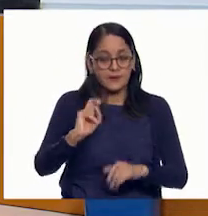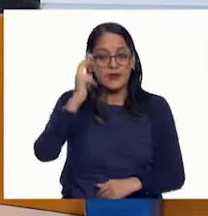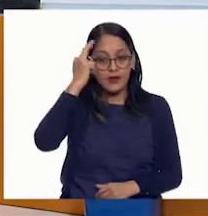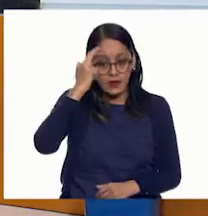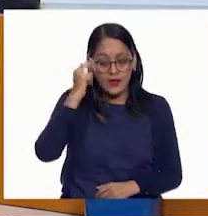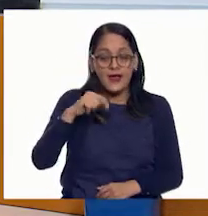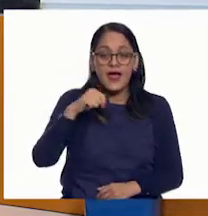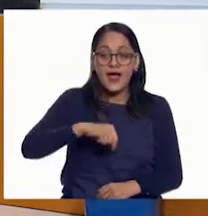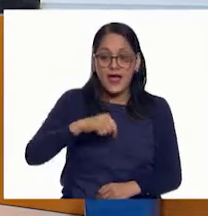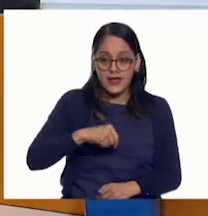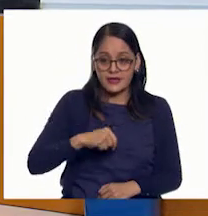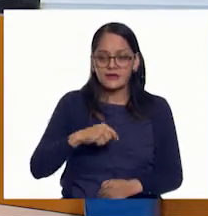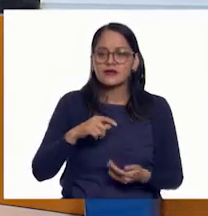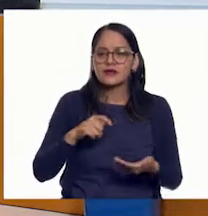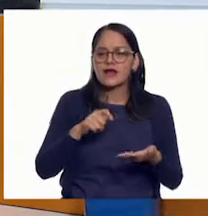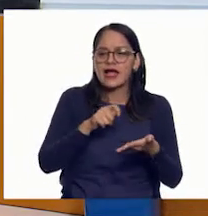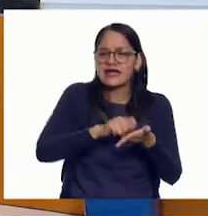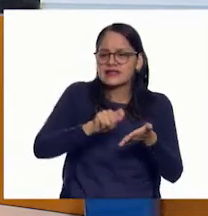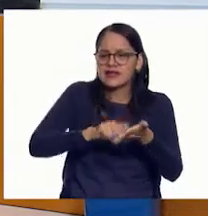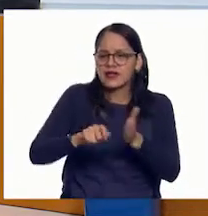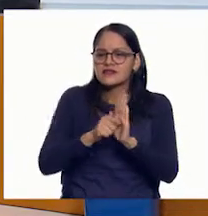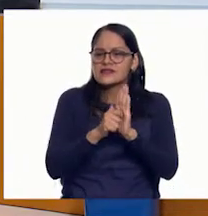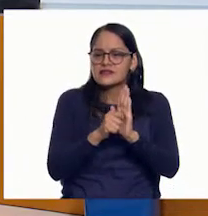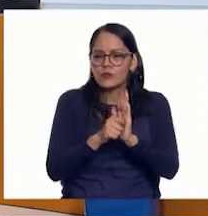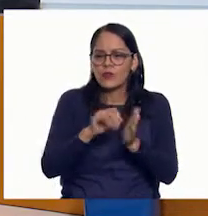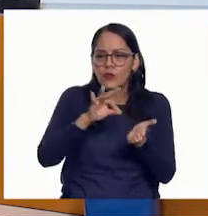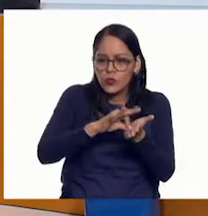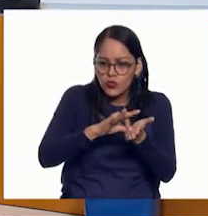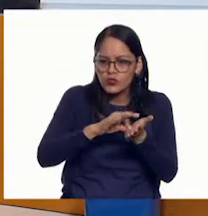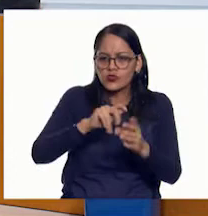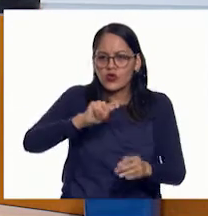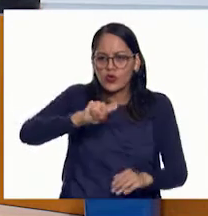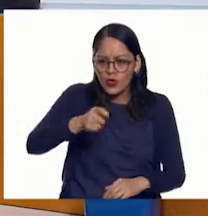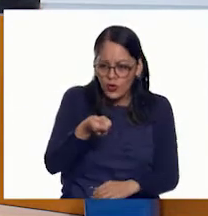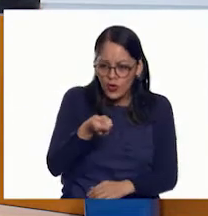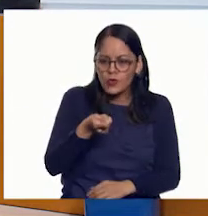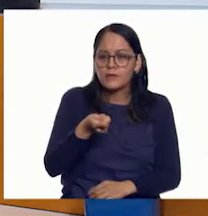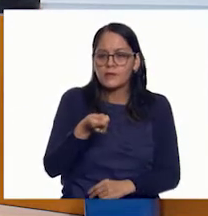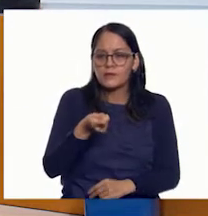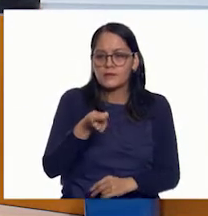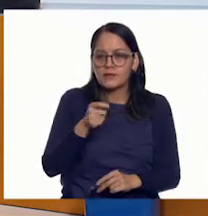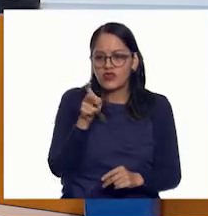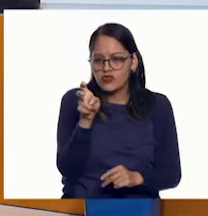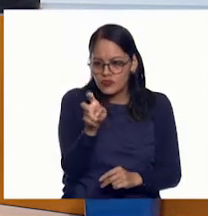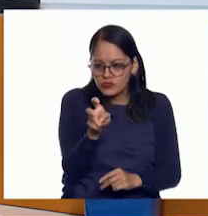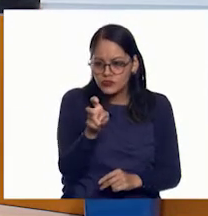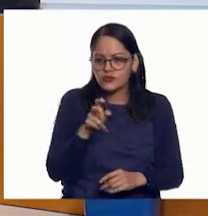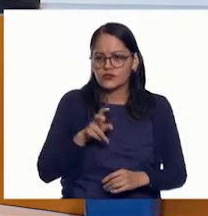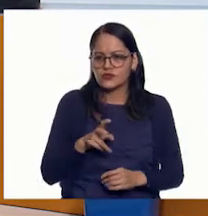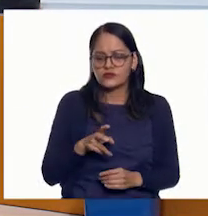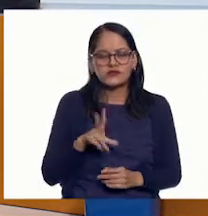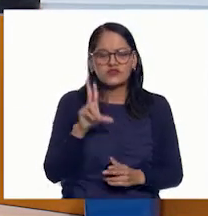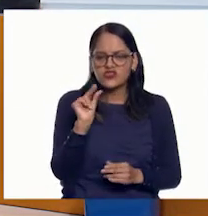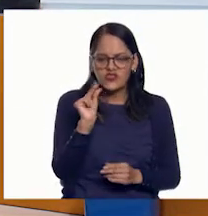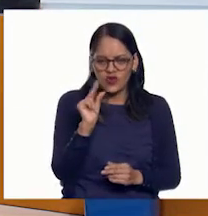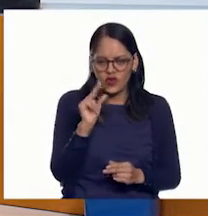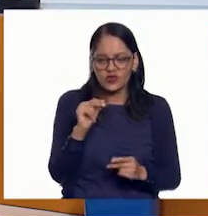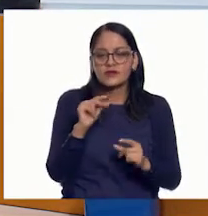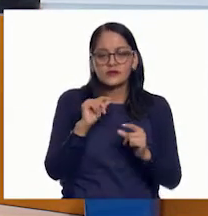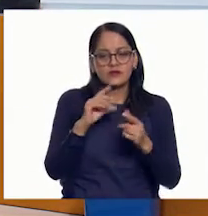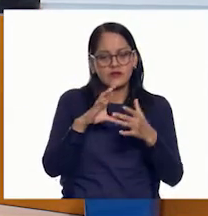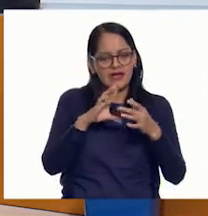corregir los signos de puntuación, la segmentación. Tenemos que